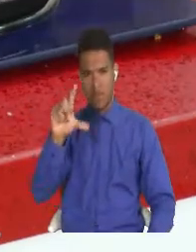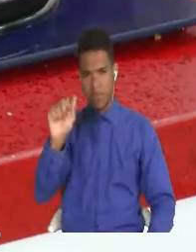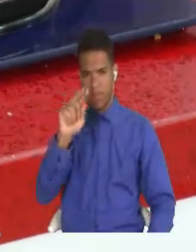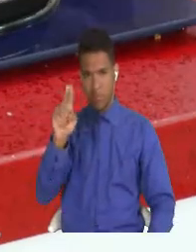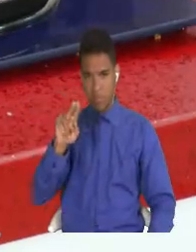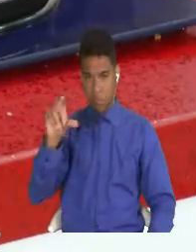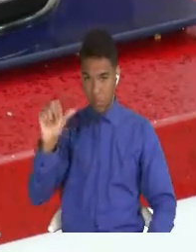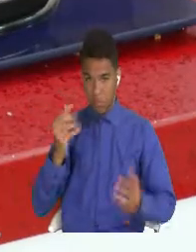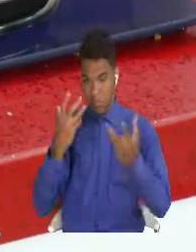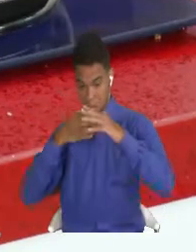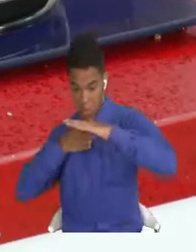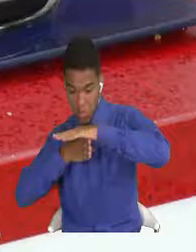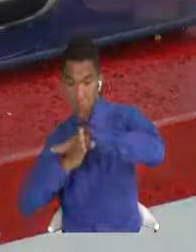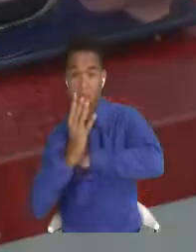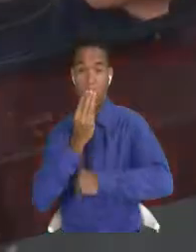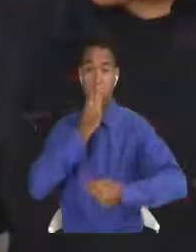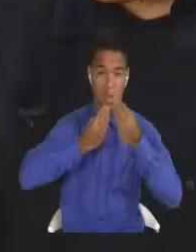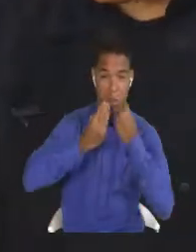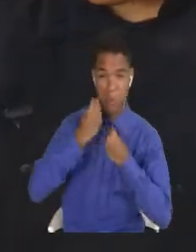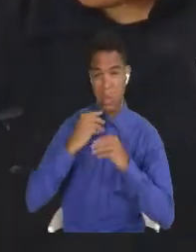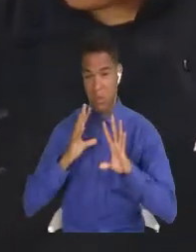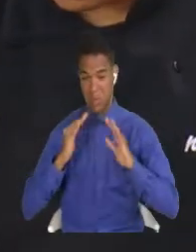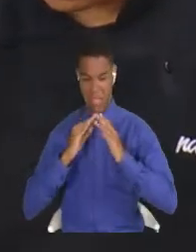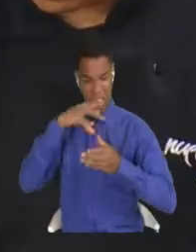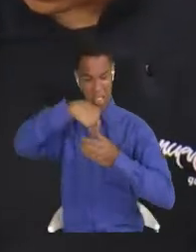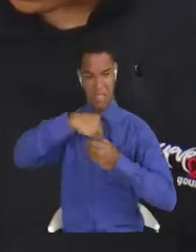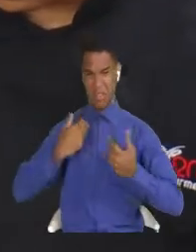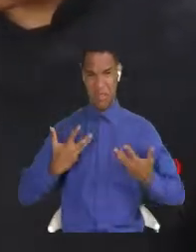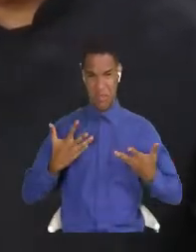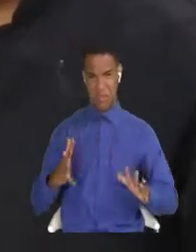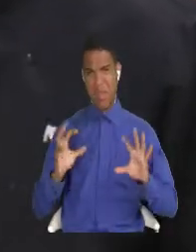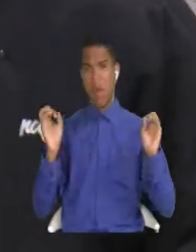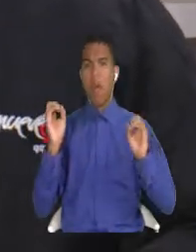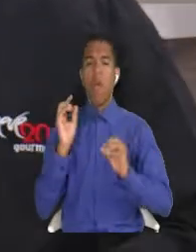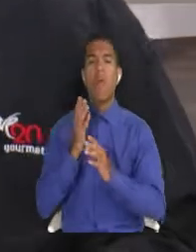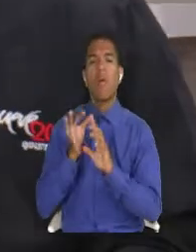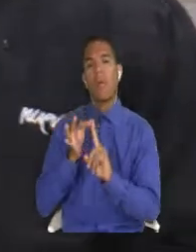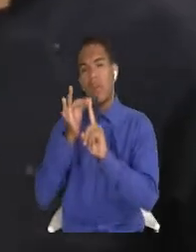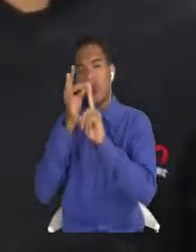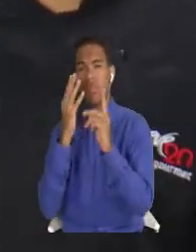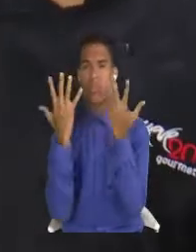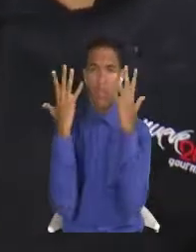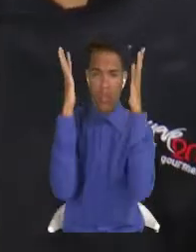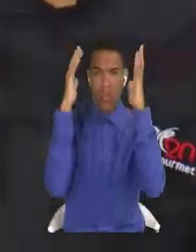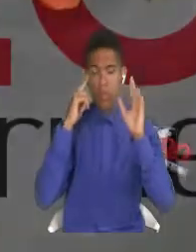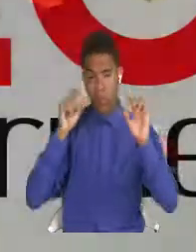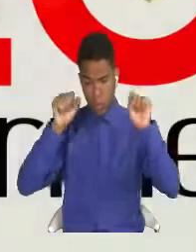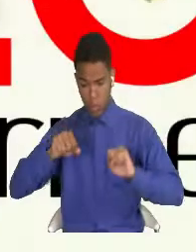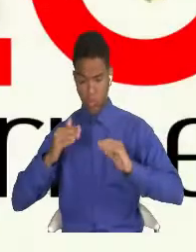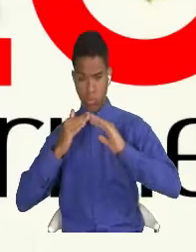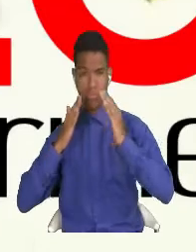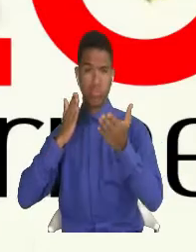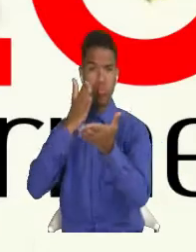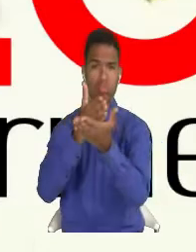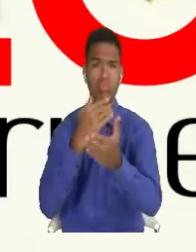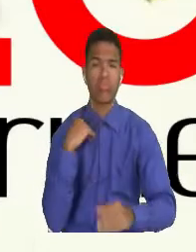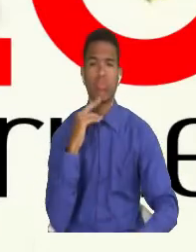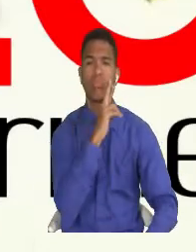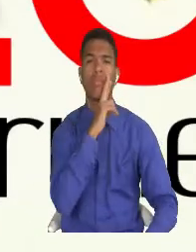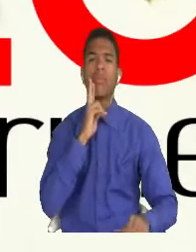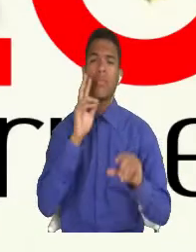platos. Por si de pronto no los quieren hacer en casa, por si de pronto tienen alguna ocasión en especial, ya saben, lo pueden hacer ahí en el restaurante